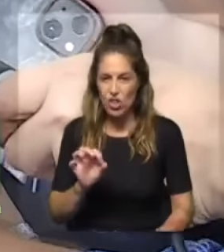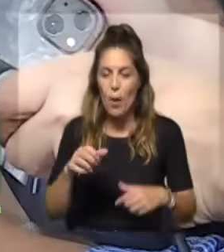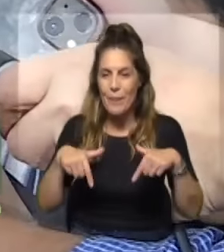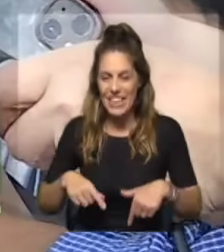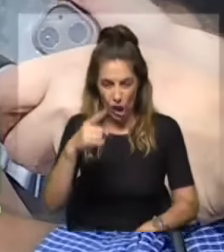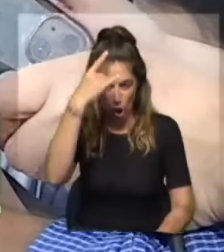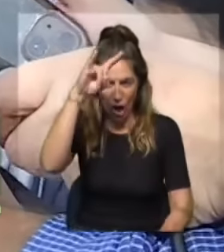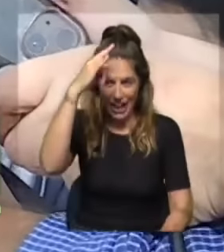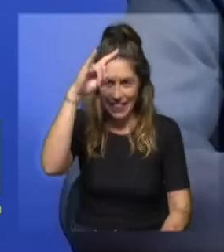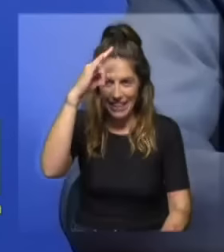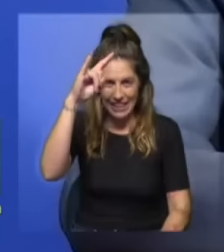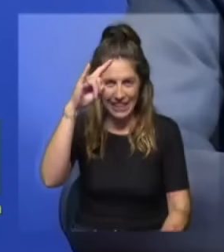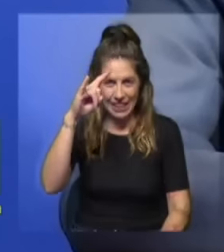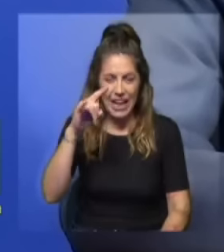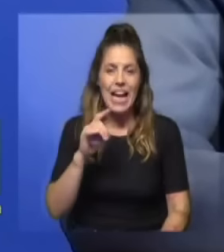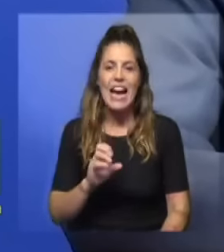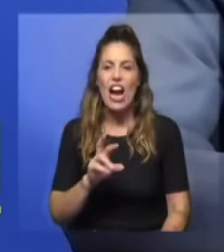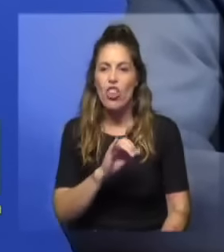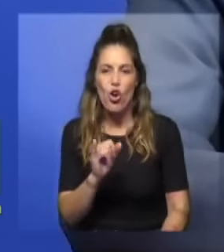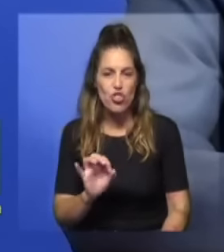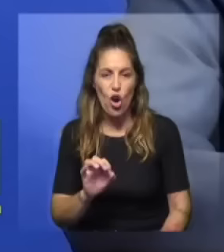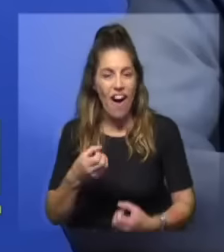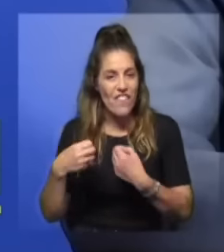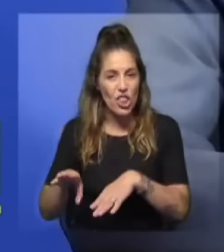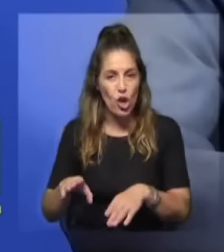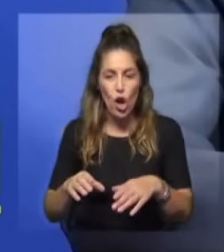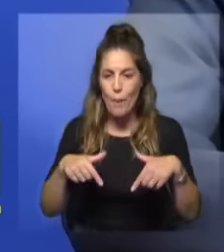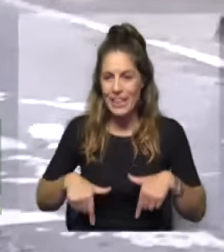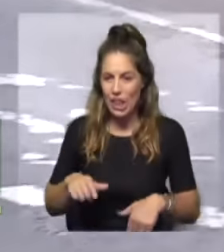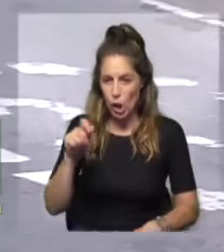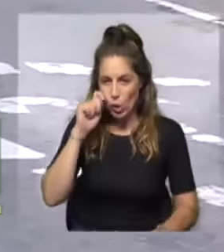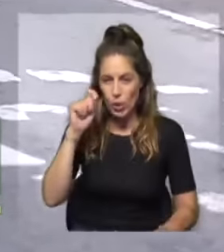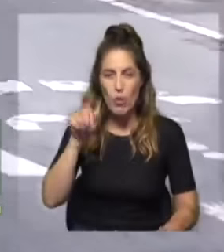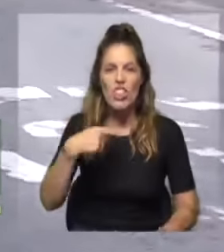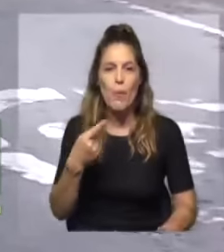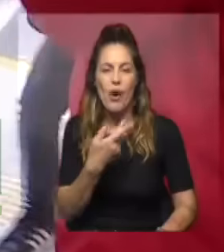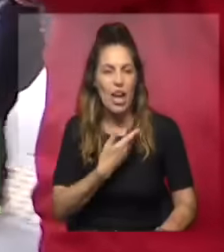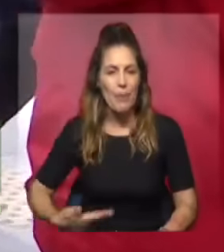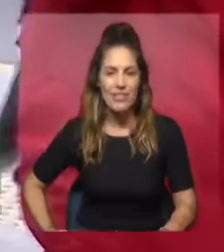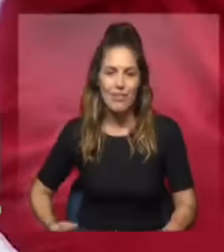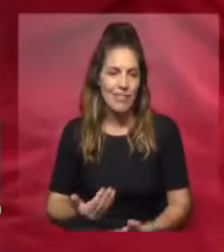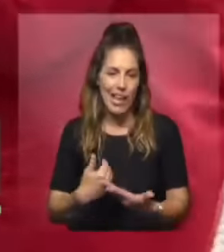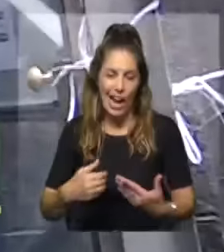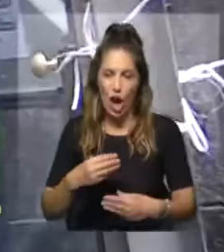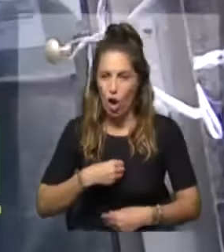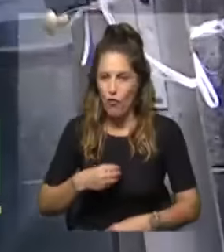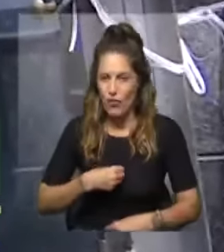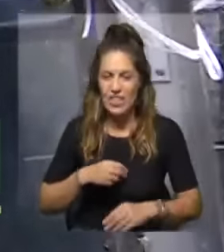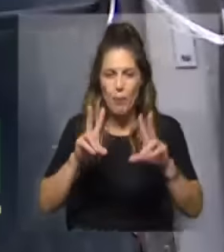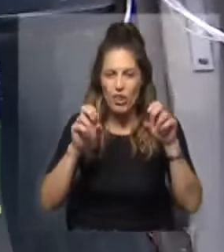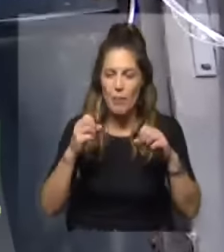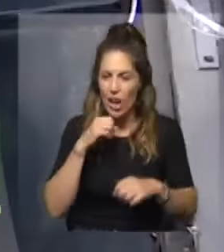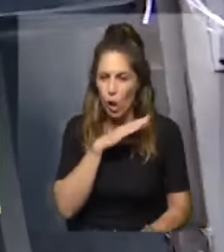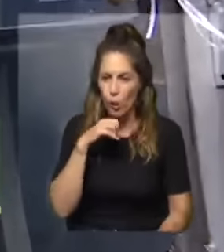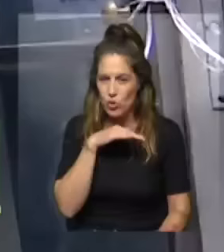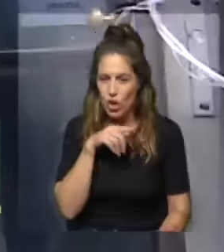ganadería agricultura y pesca Germán Cardoso abandonó el Ministerio de turismo después de que el presidente le retirara la confianza por presuntos hechos de corrupción